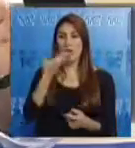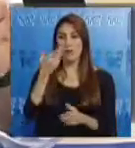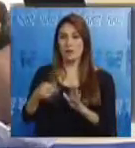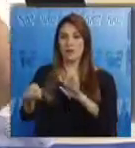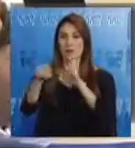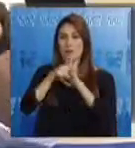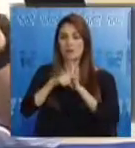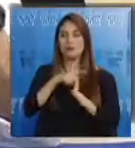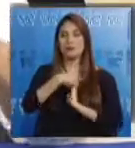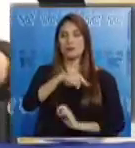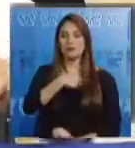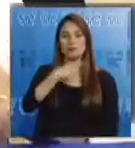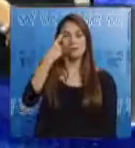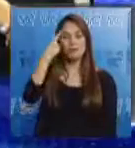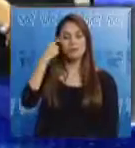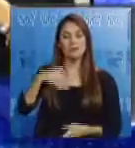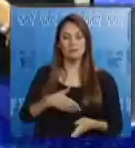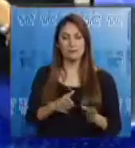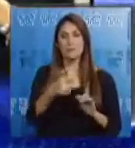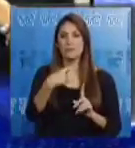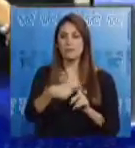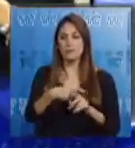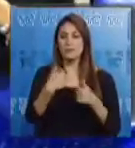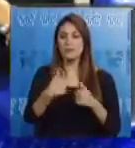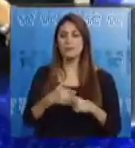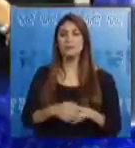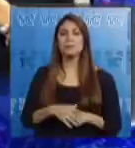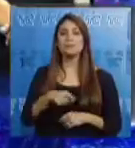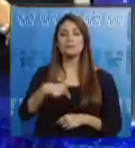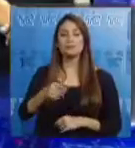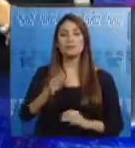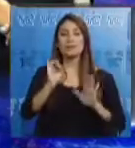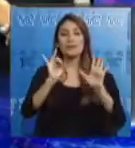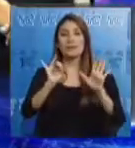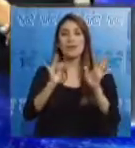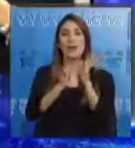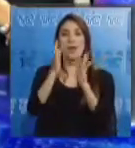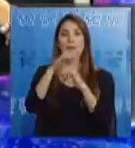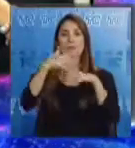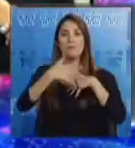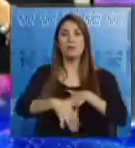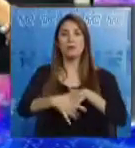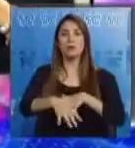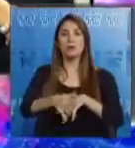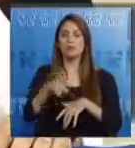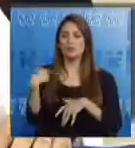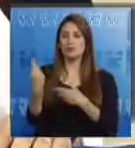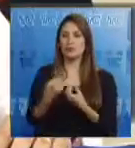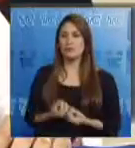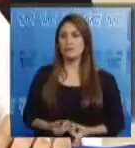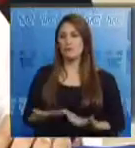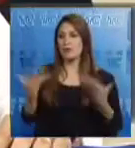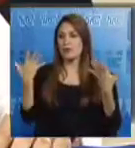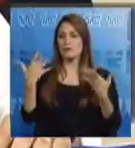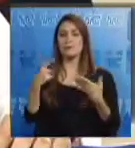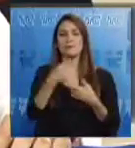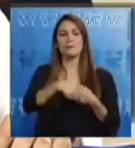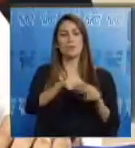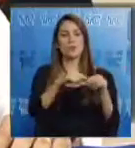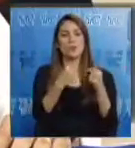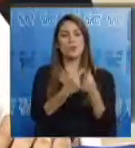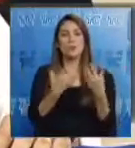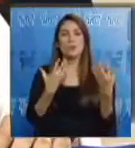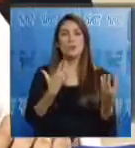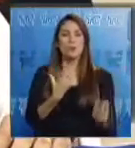que hemos acertado, que vamos por el camino correcto. Movilización 7 de abril. Pero demostrarles que somos más, que no nos van a intimidar, que